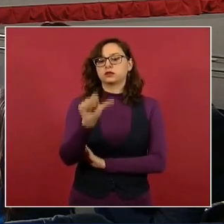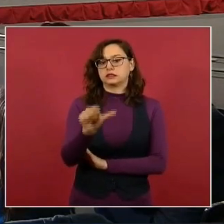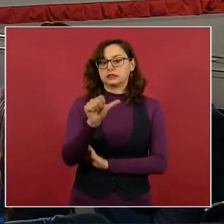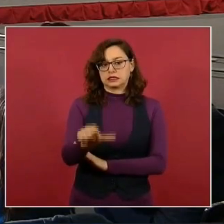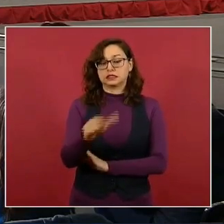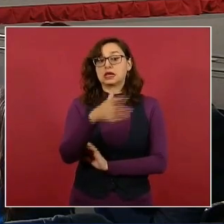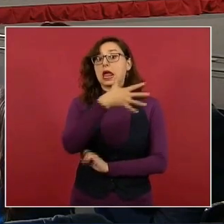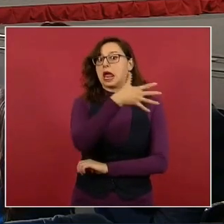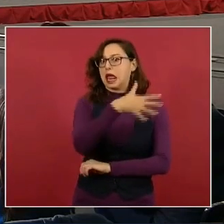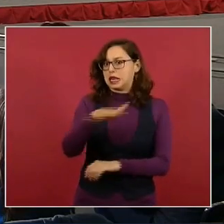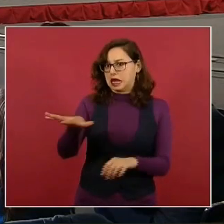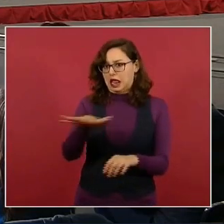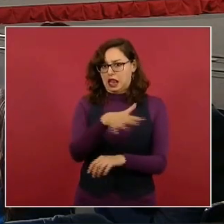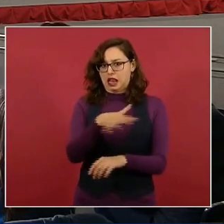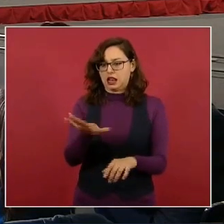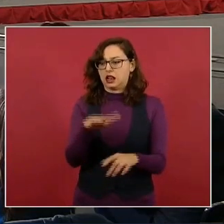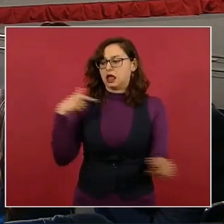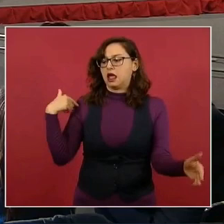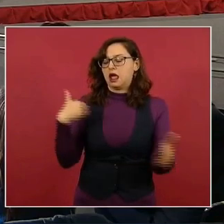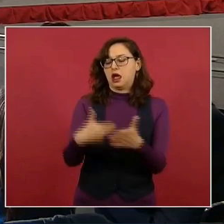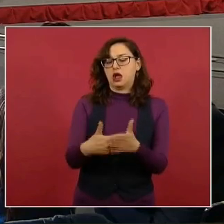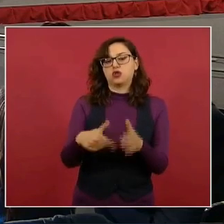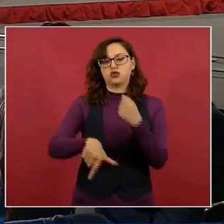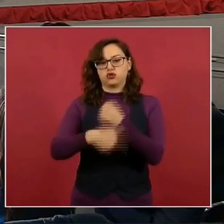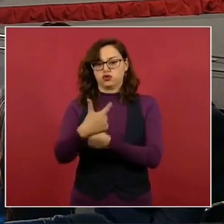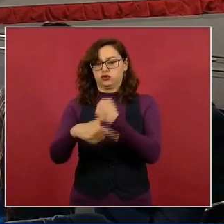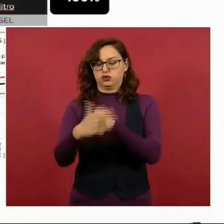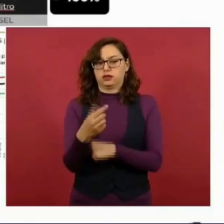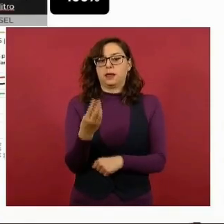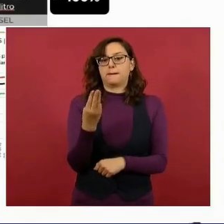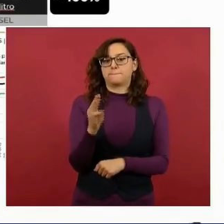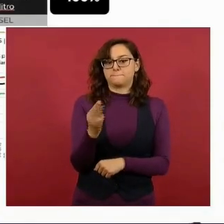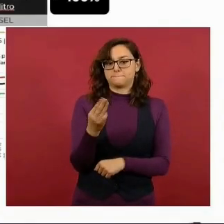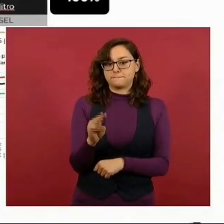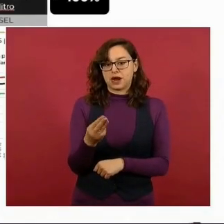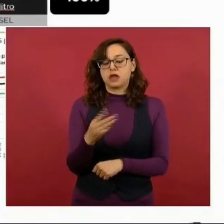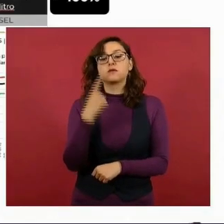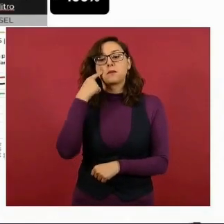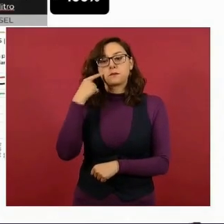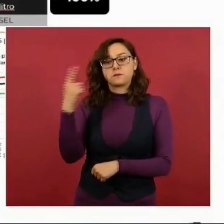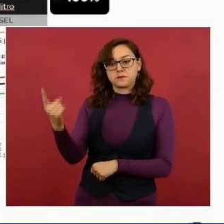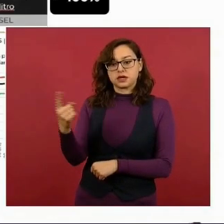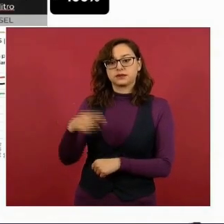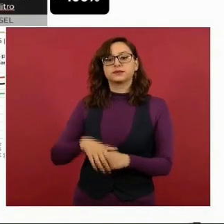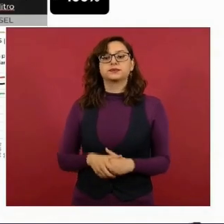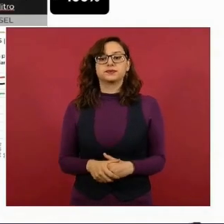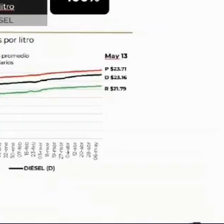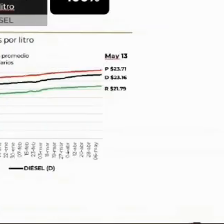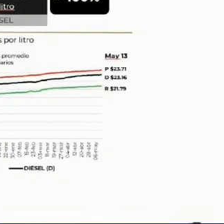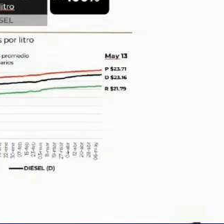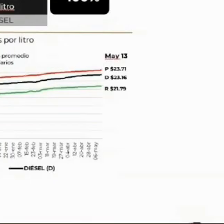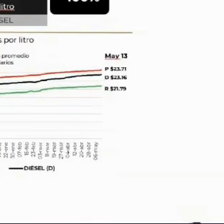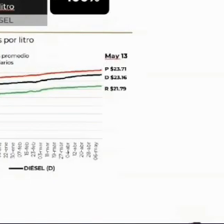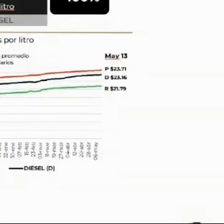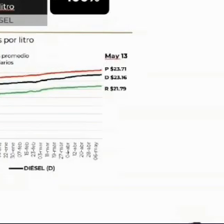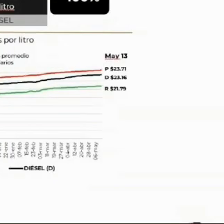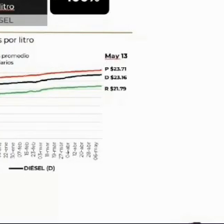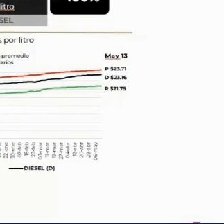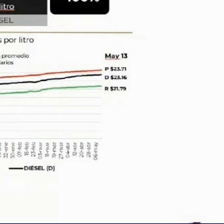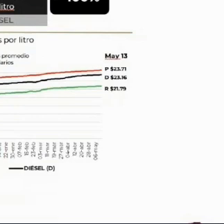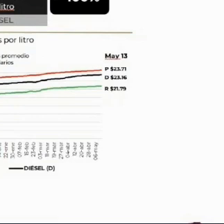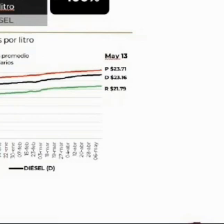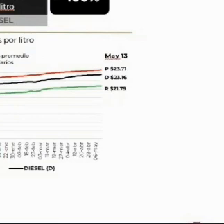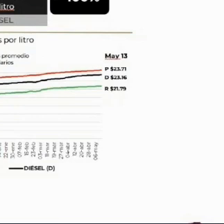23 pesos con 16 centavos, con corte el 12 de mayo. El barril de la mezcla mexicana de petróleo,